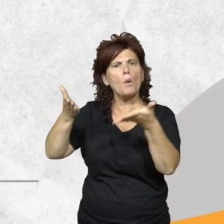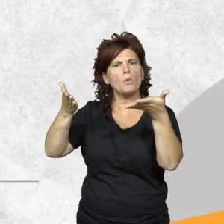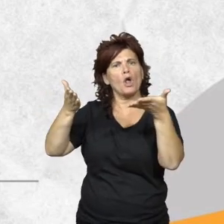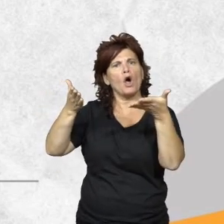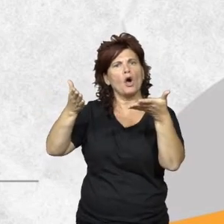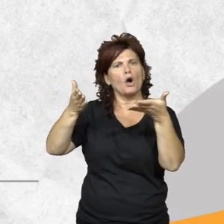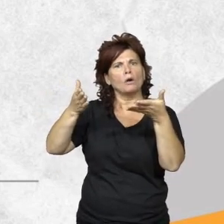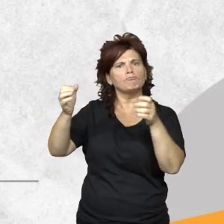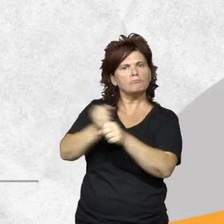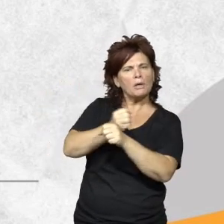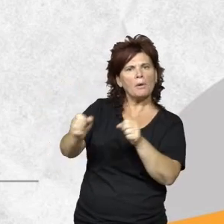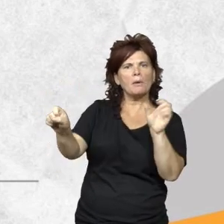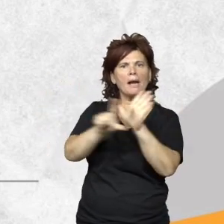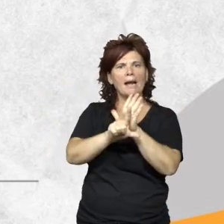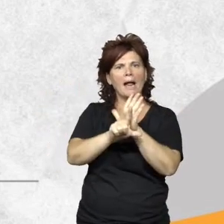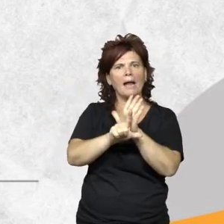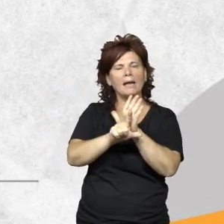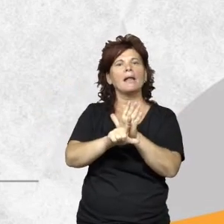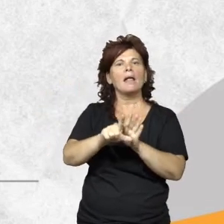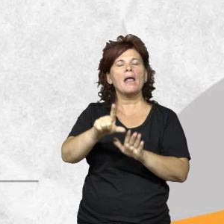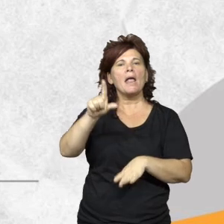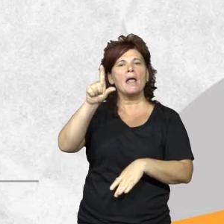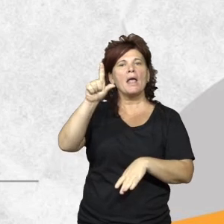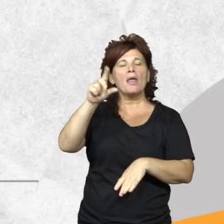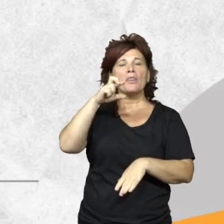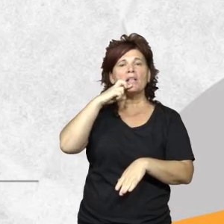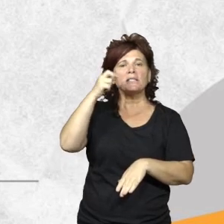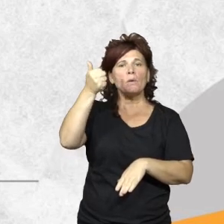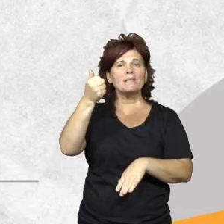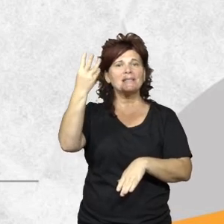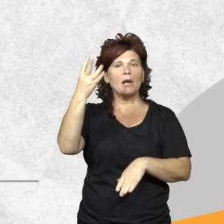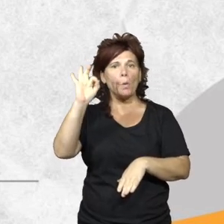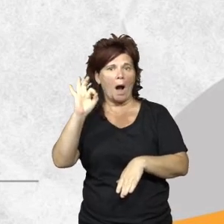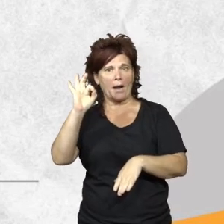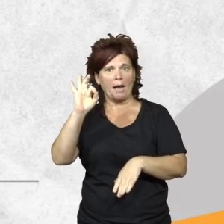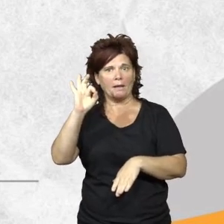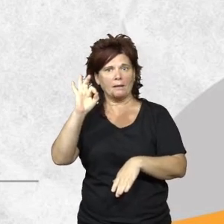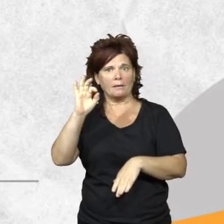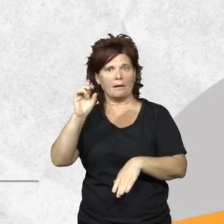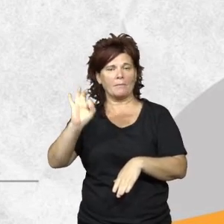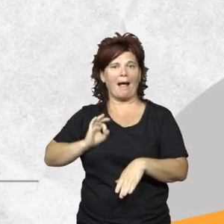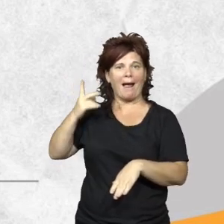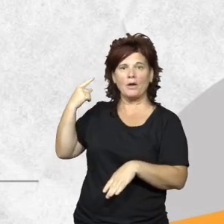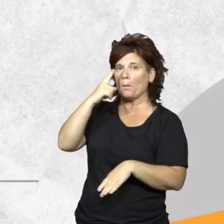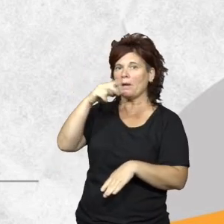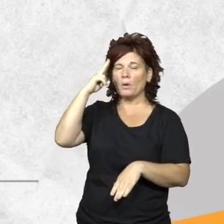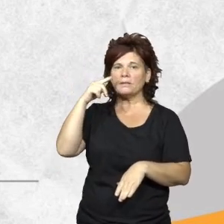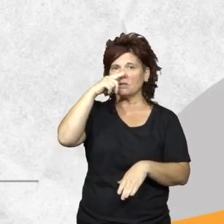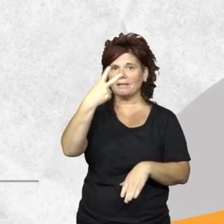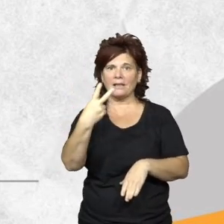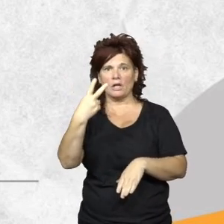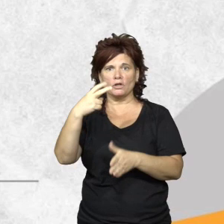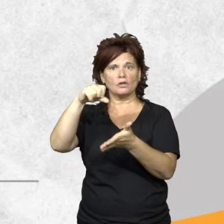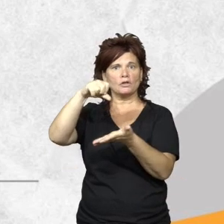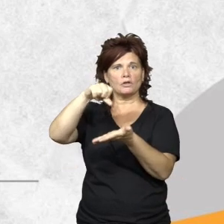se sancionó la ley 19.640. En ese momento, en el año 1972, éramos territorio